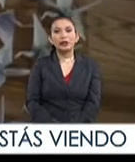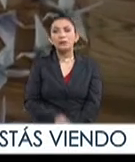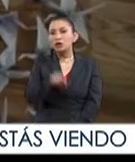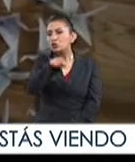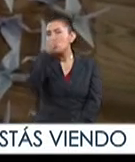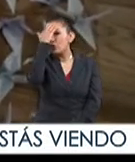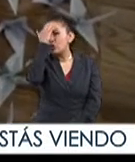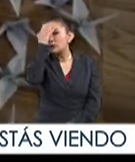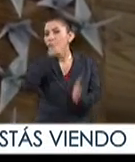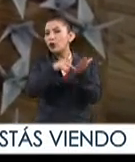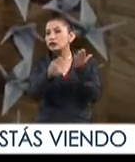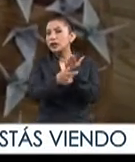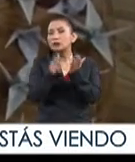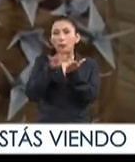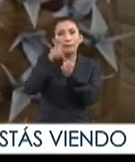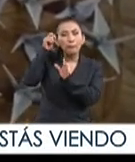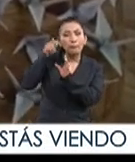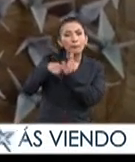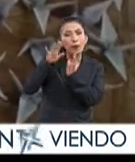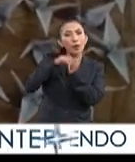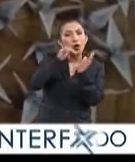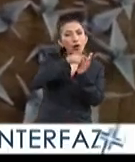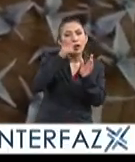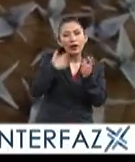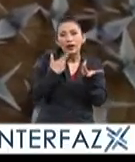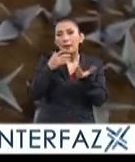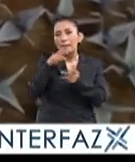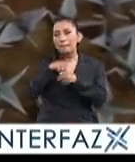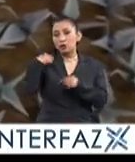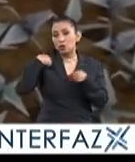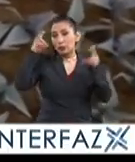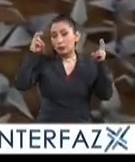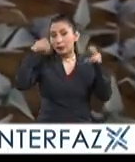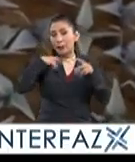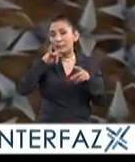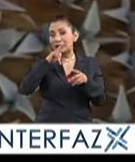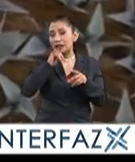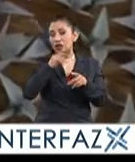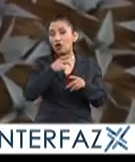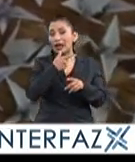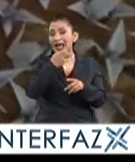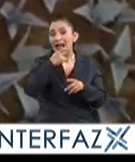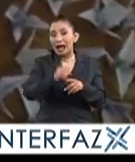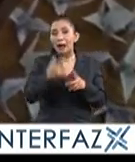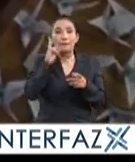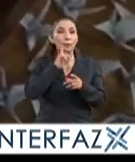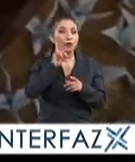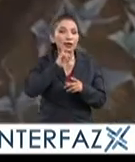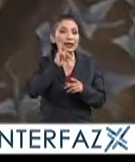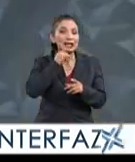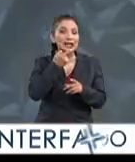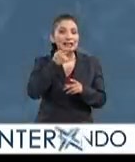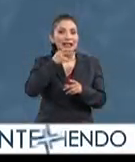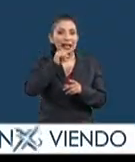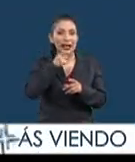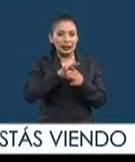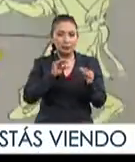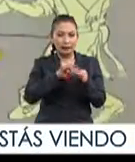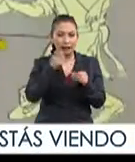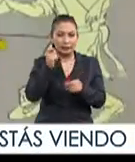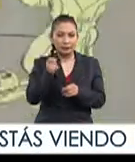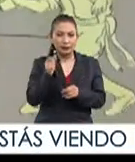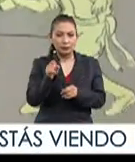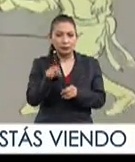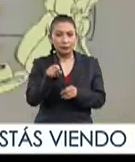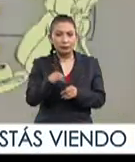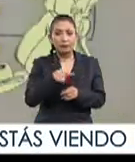que conozcas el proyecto documental Mi Apellido Guerra, nos acompañará en el estudio su directora Daniela Guillén Guerra. Y